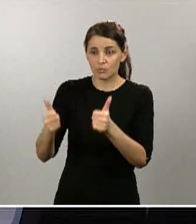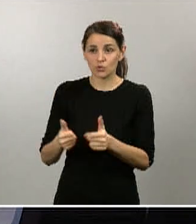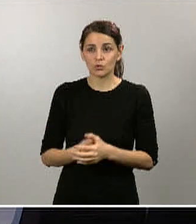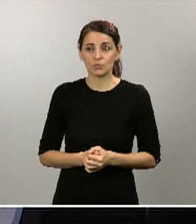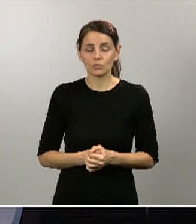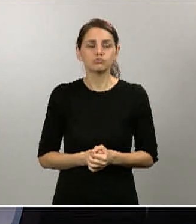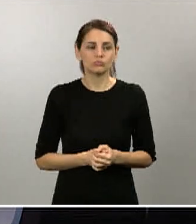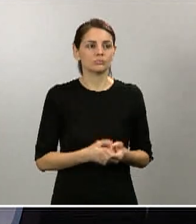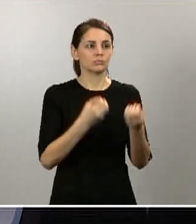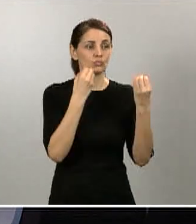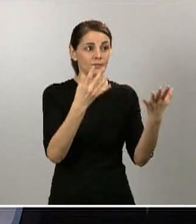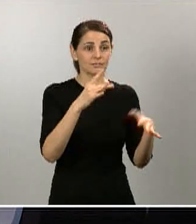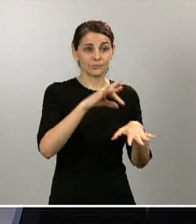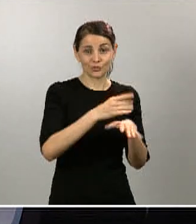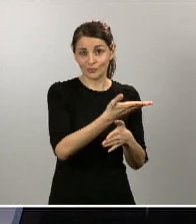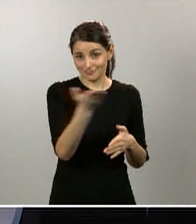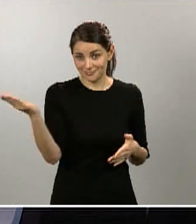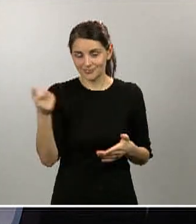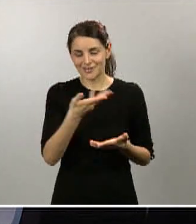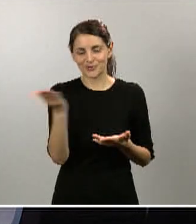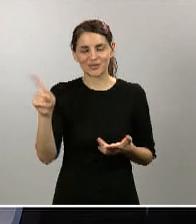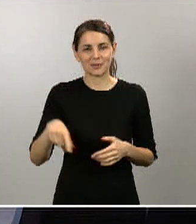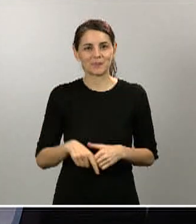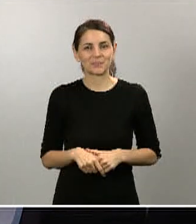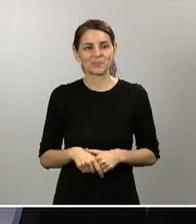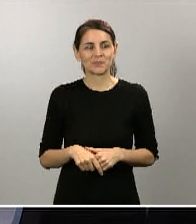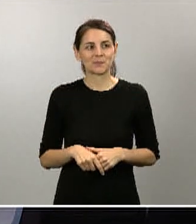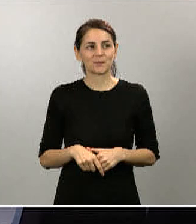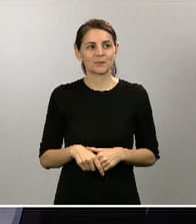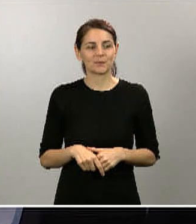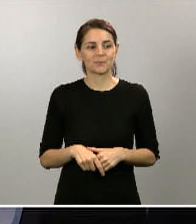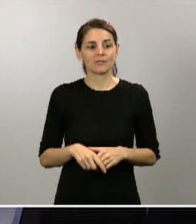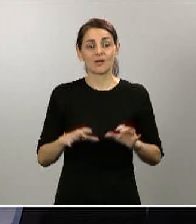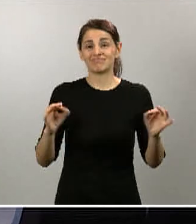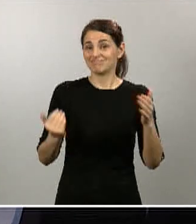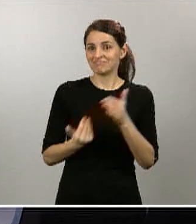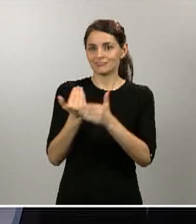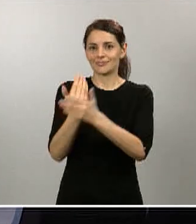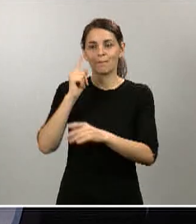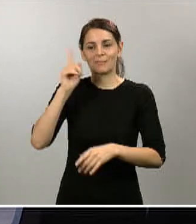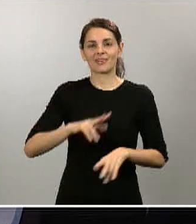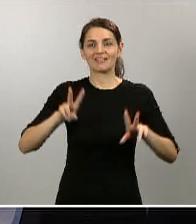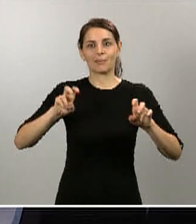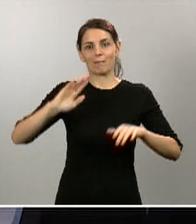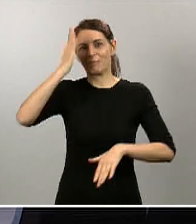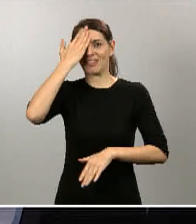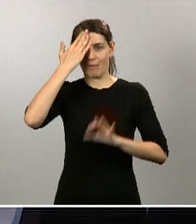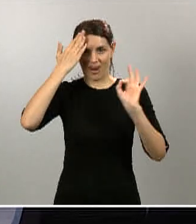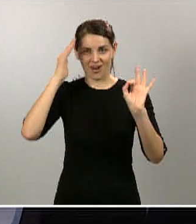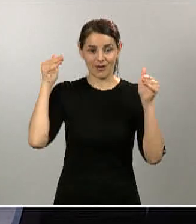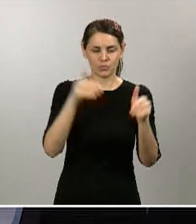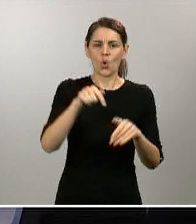doctor y los demás comparecientes. Cada día hay un tema principal en el chat de preguntas. Hoy está relacionado con los